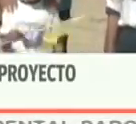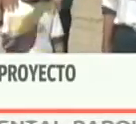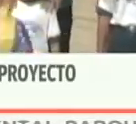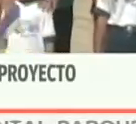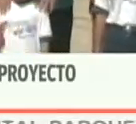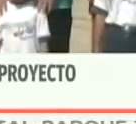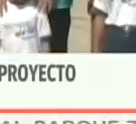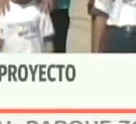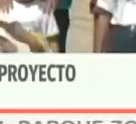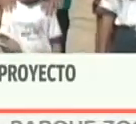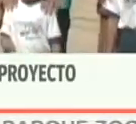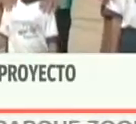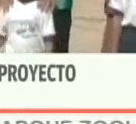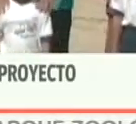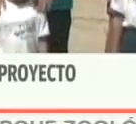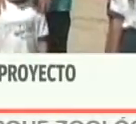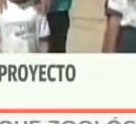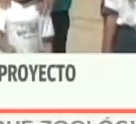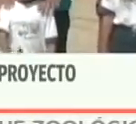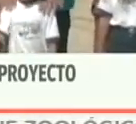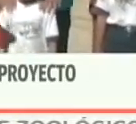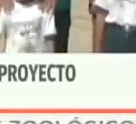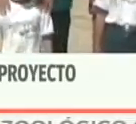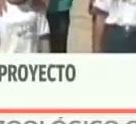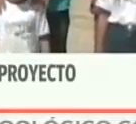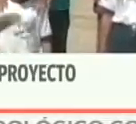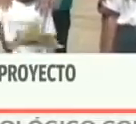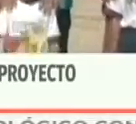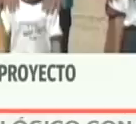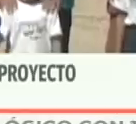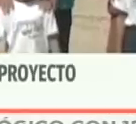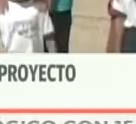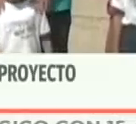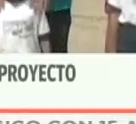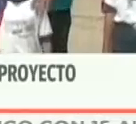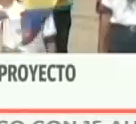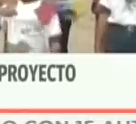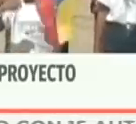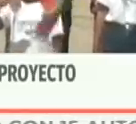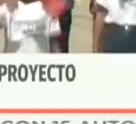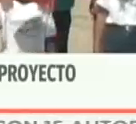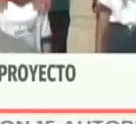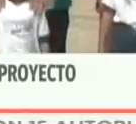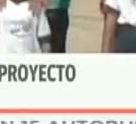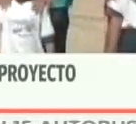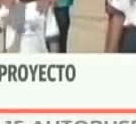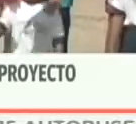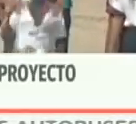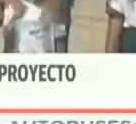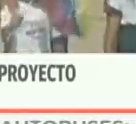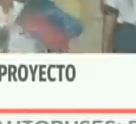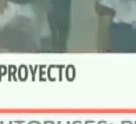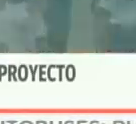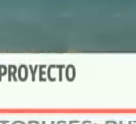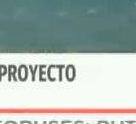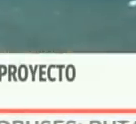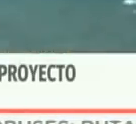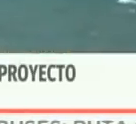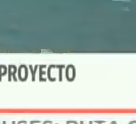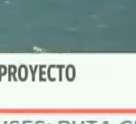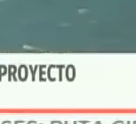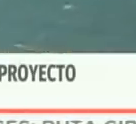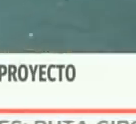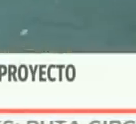Abreu, ha logrado estructurar en el estado Sucre un conglomerado industrial que en torno a estos tres